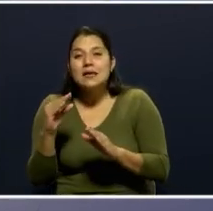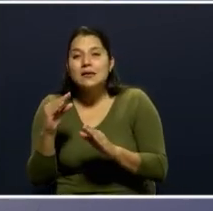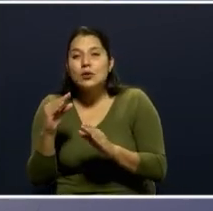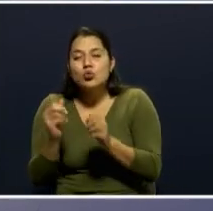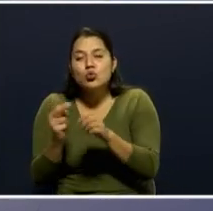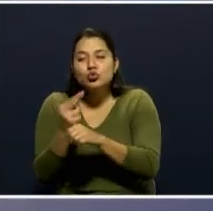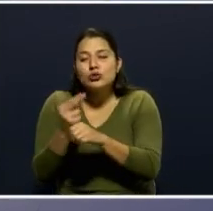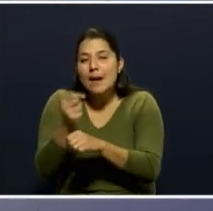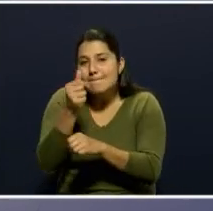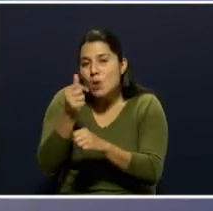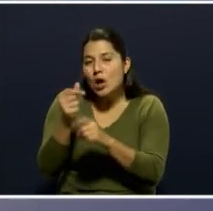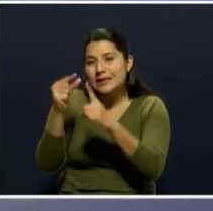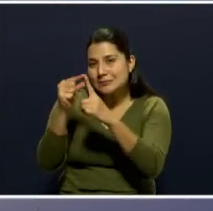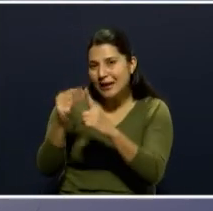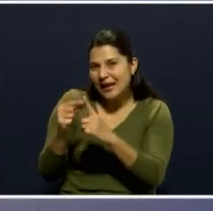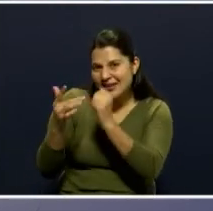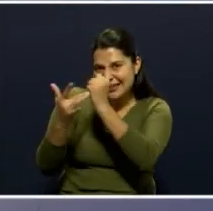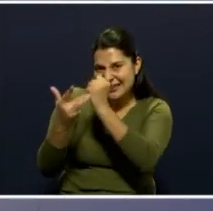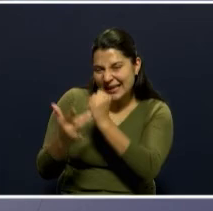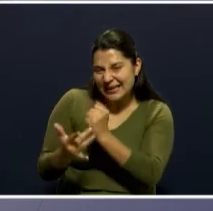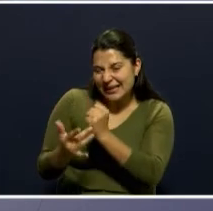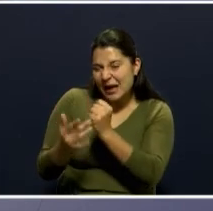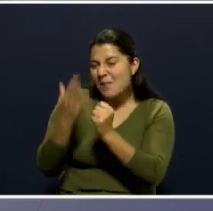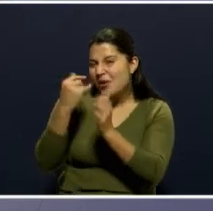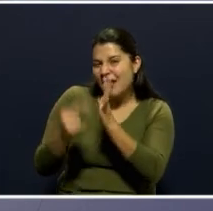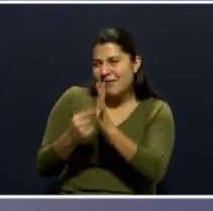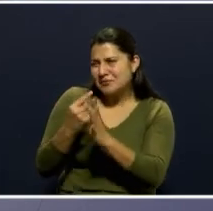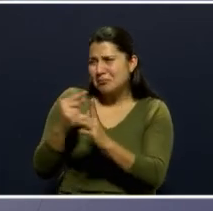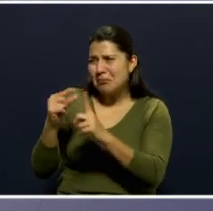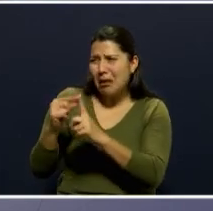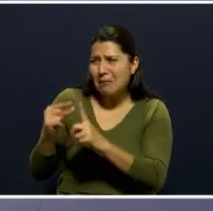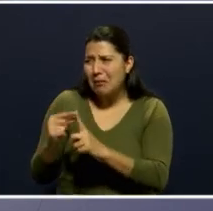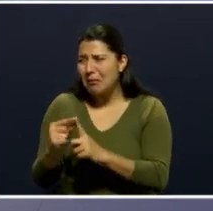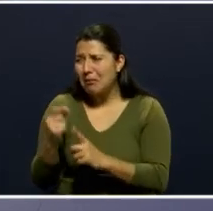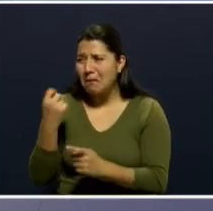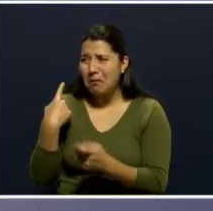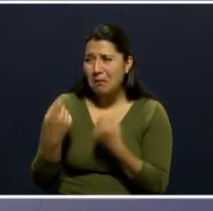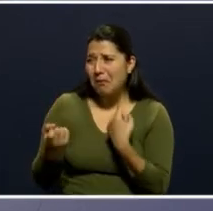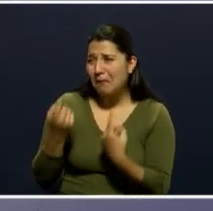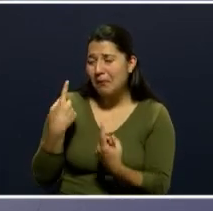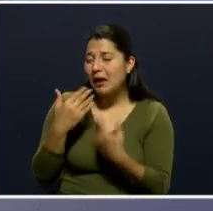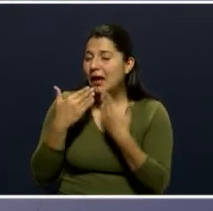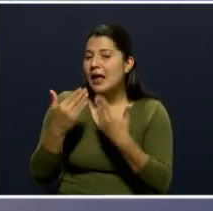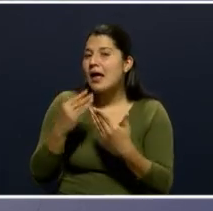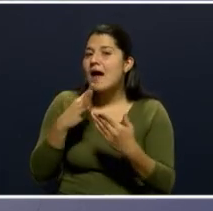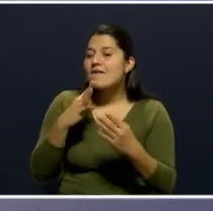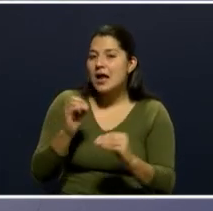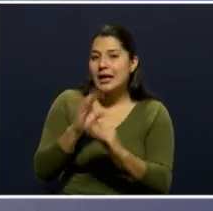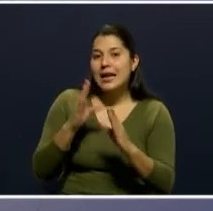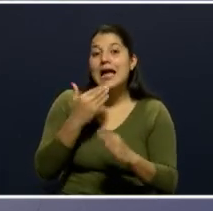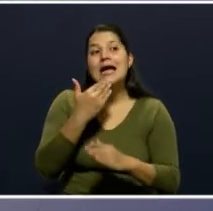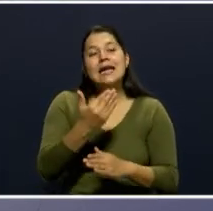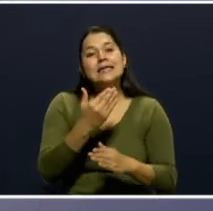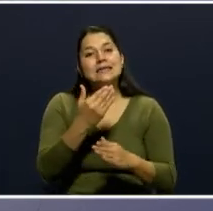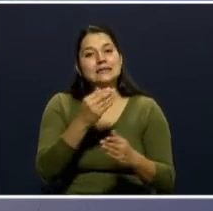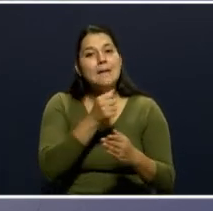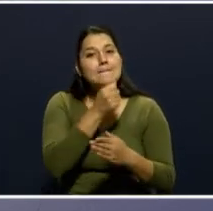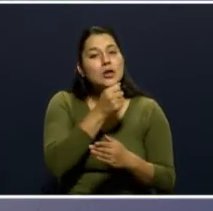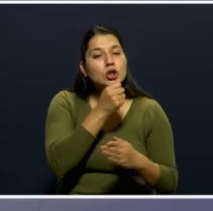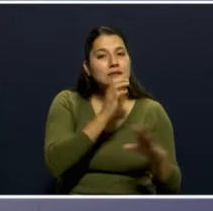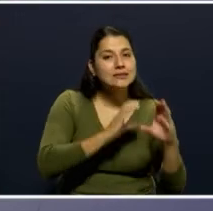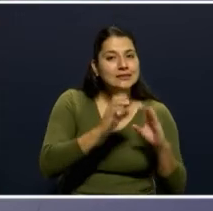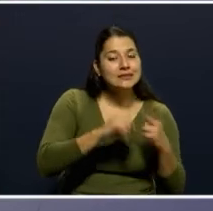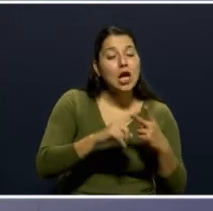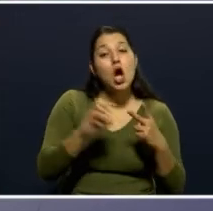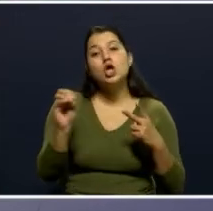terminología científica que a veces enreda al público. A Irene Rodríguez, periodista científica, y a